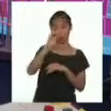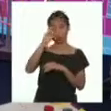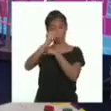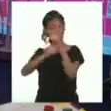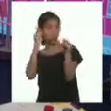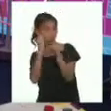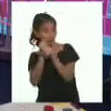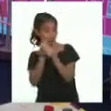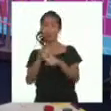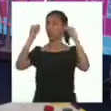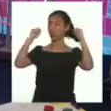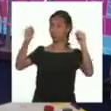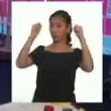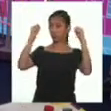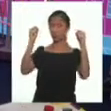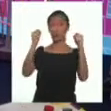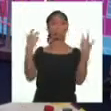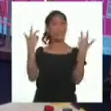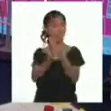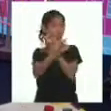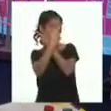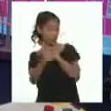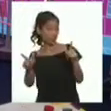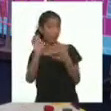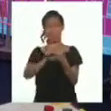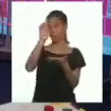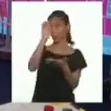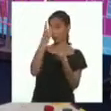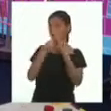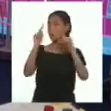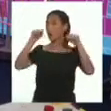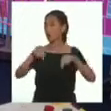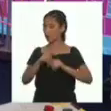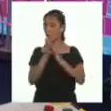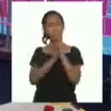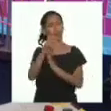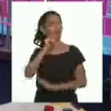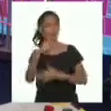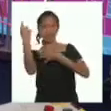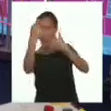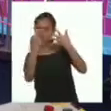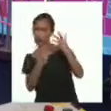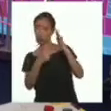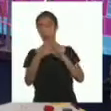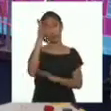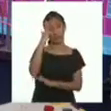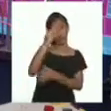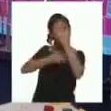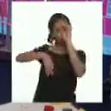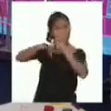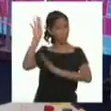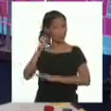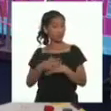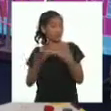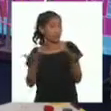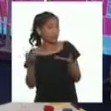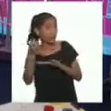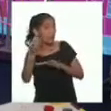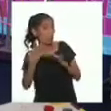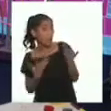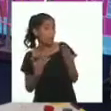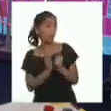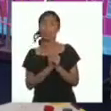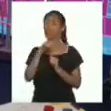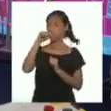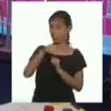200 años hubo logros relacionados con la libertad y la educación, pero aún queda mucho más por saber y hacer. ¿Cuáles